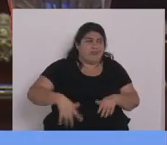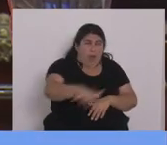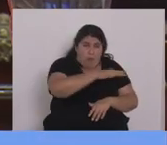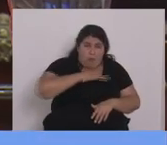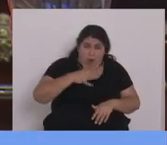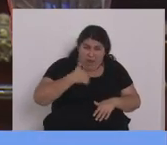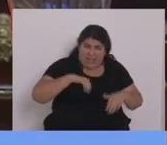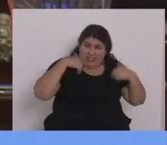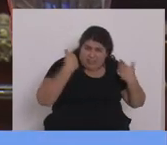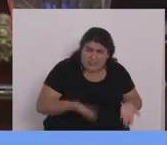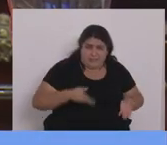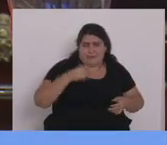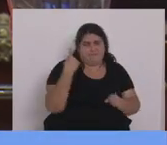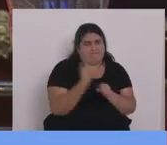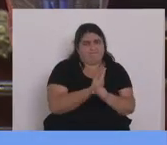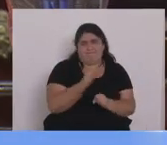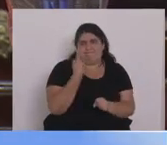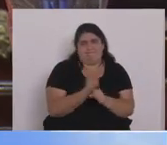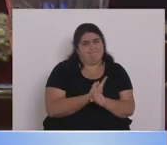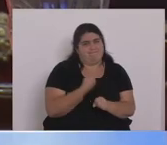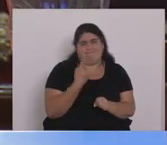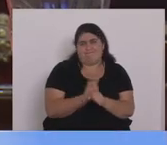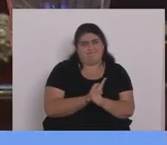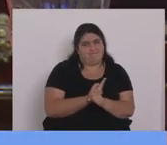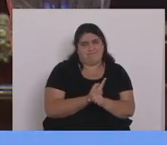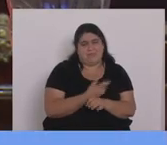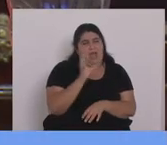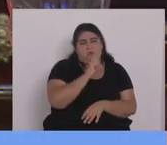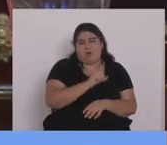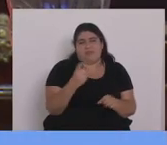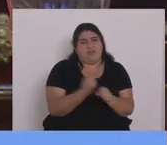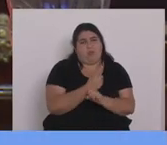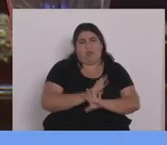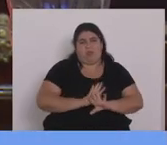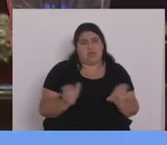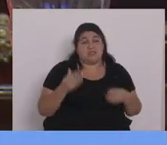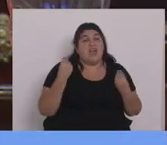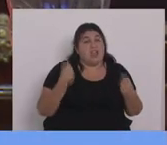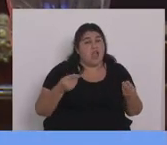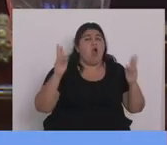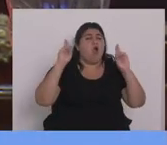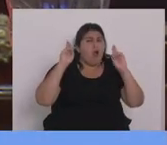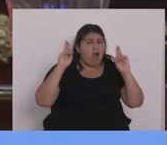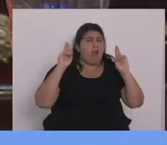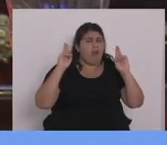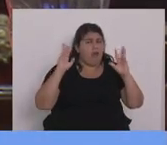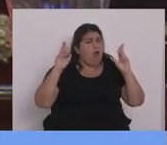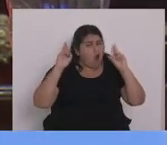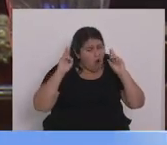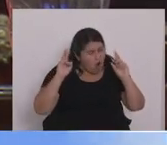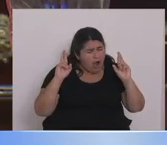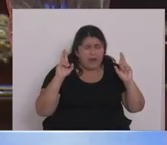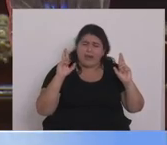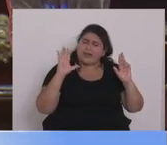condiciones, bajo ningún punto de vista, de soportar ningún ajuste más. Así que ojalá, y les juro